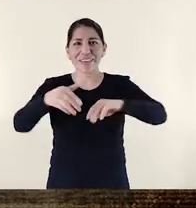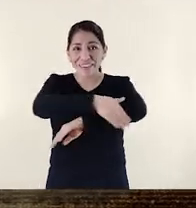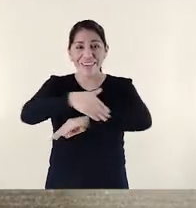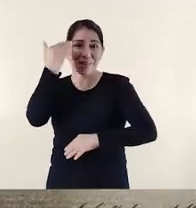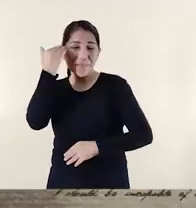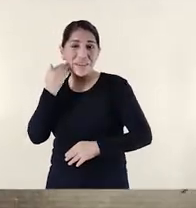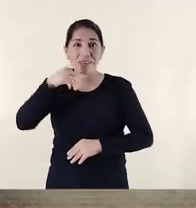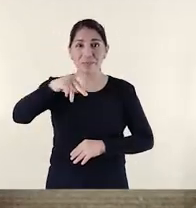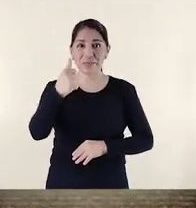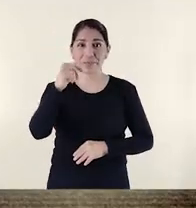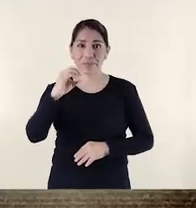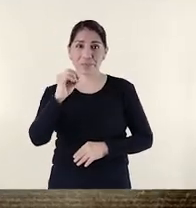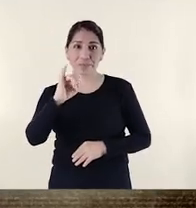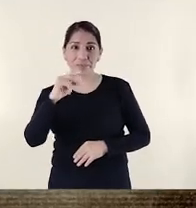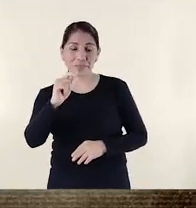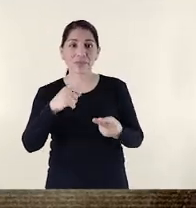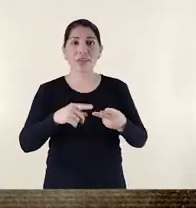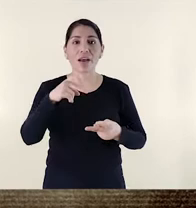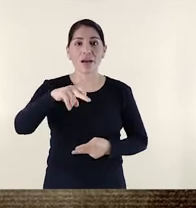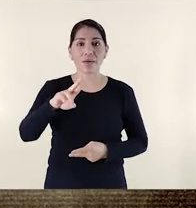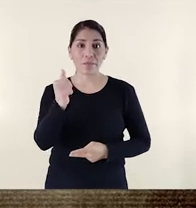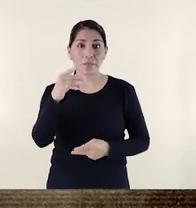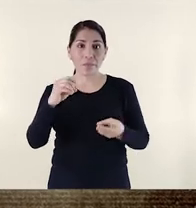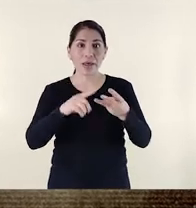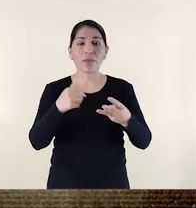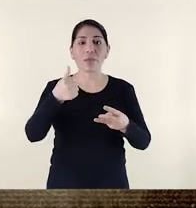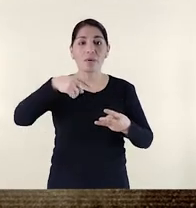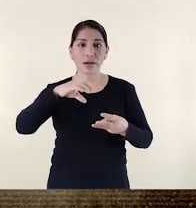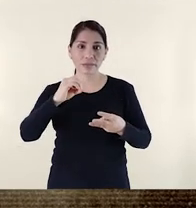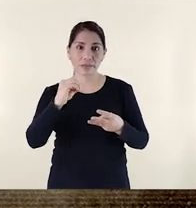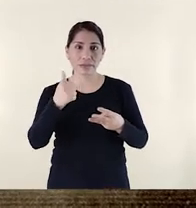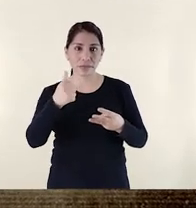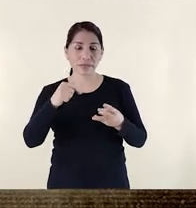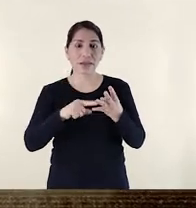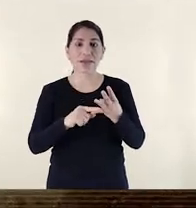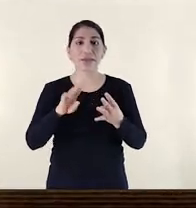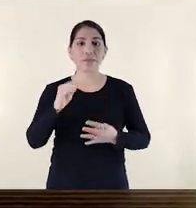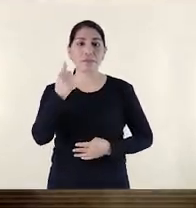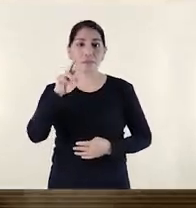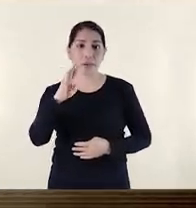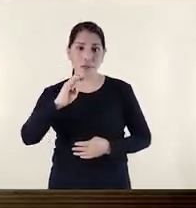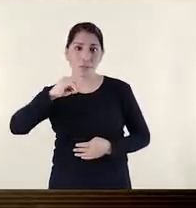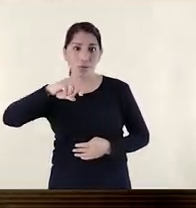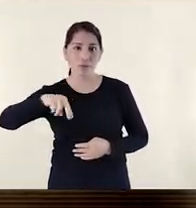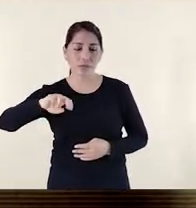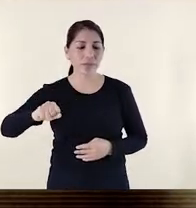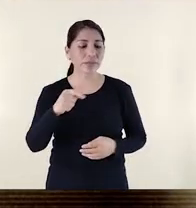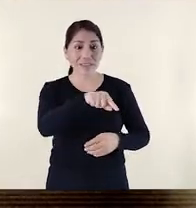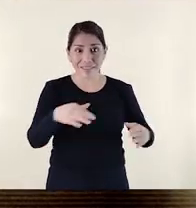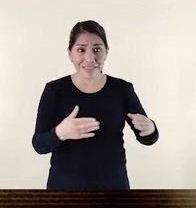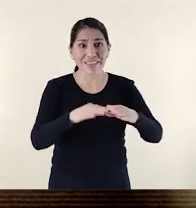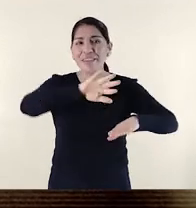viejas calles del Panteoncito de los Naranjos, Prado, Acequión, Hacha y Barbones. Lo cierto es que las esquinas en todo